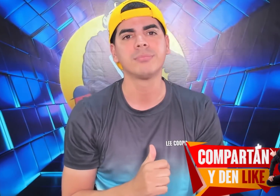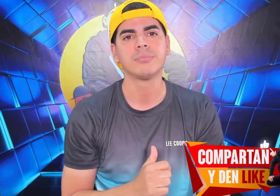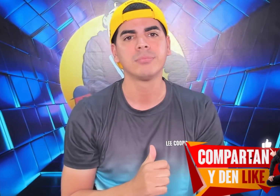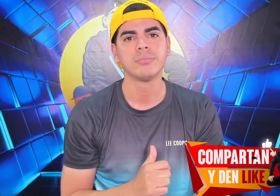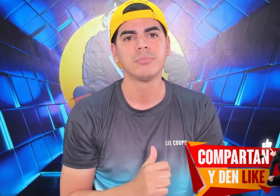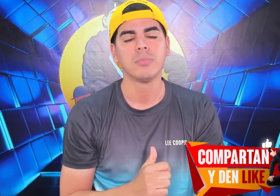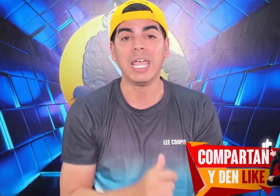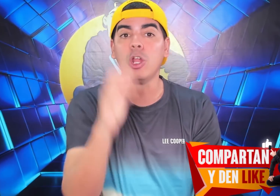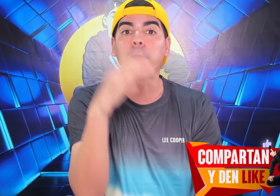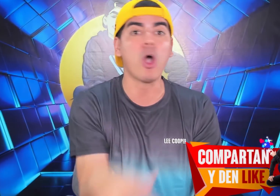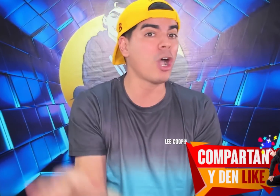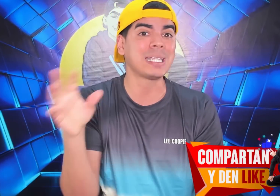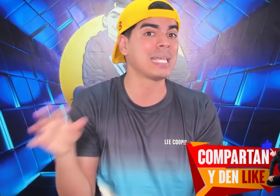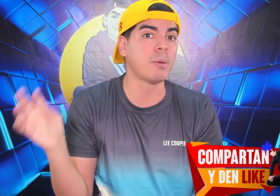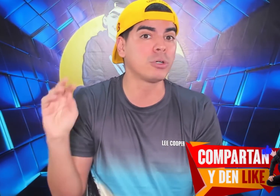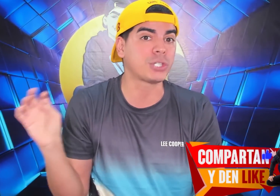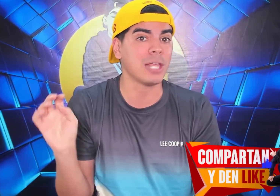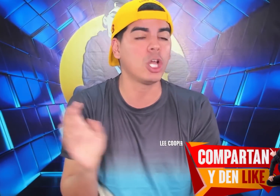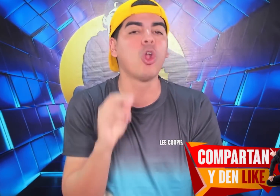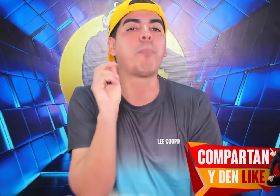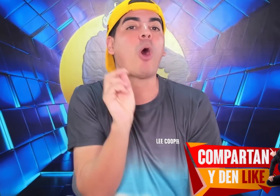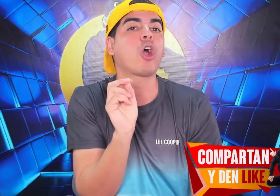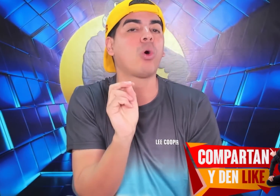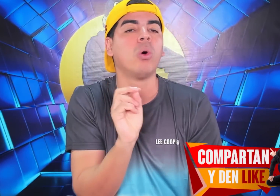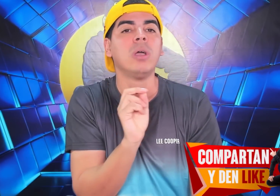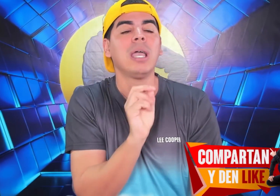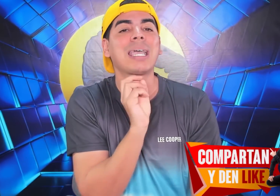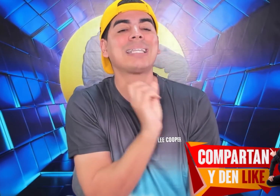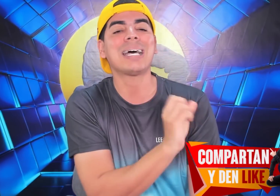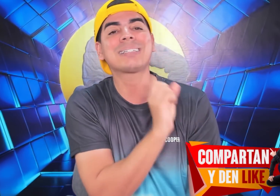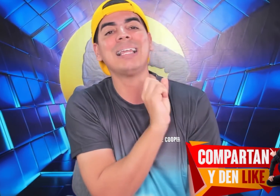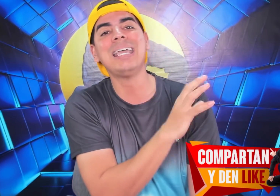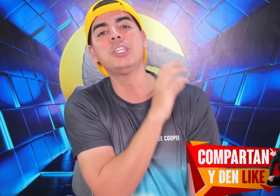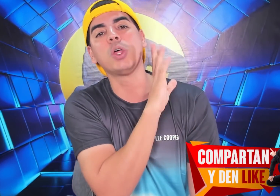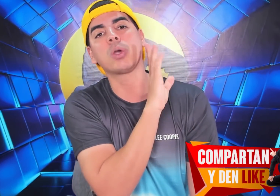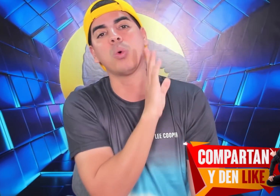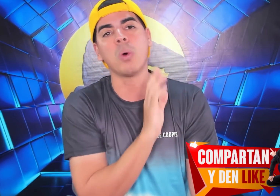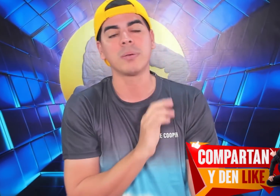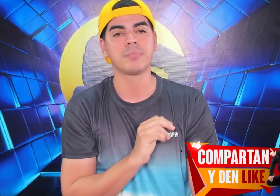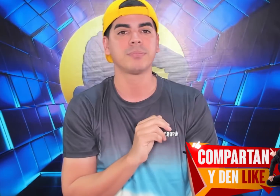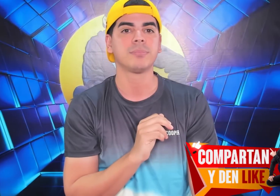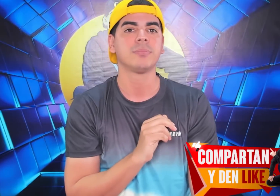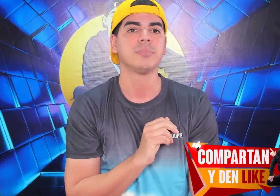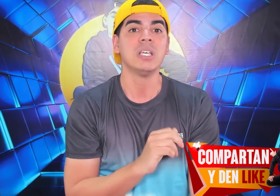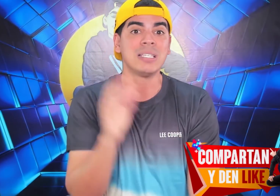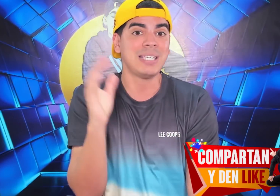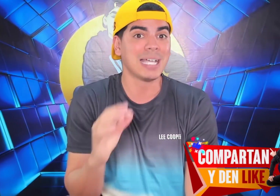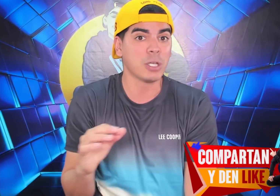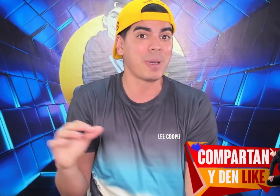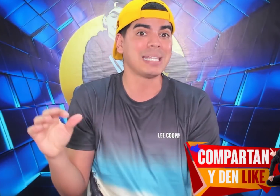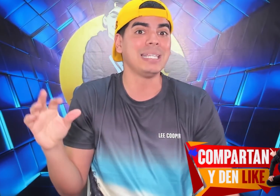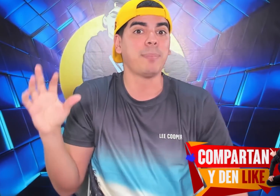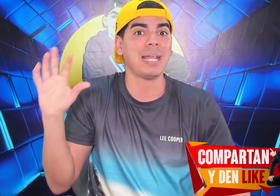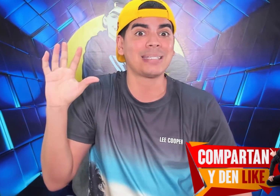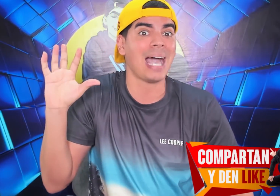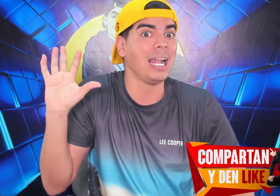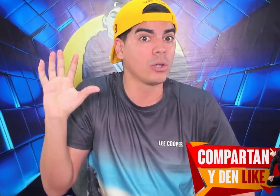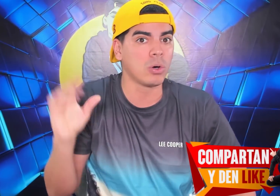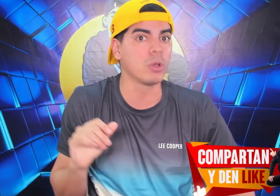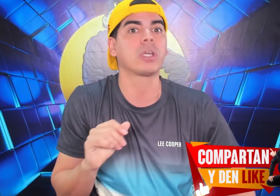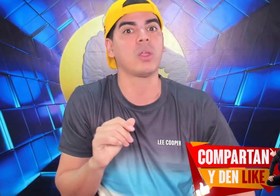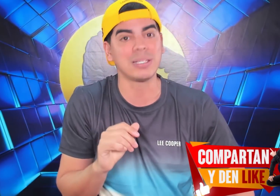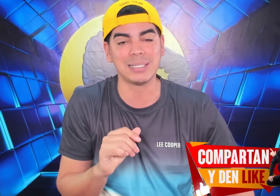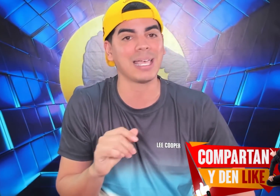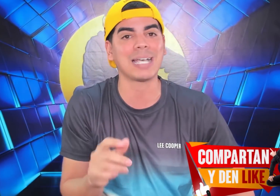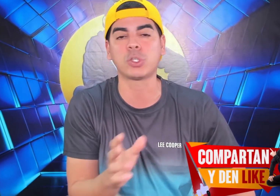son. Y lo poco que te estamos mostrando es lo poco que está saliendo de Cuba. Si esto para ti te parece